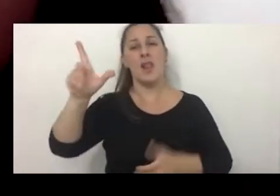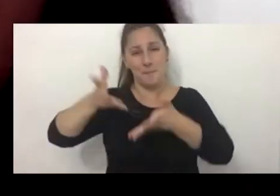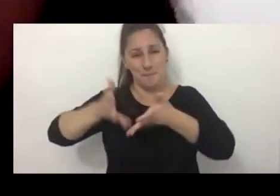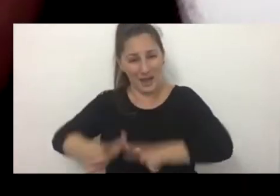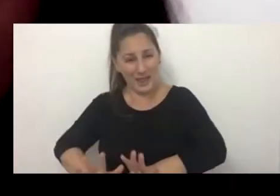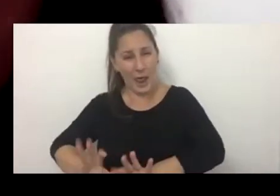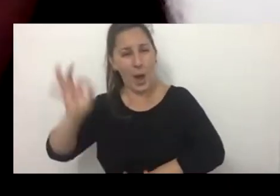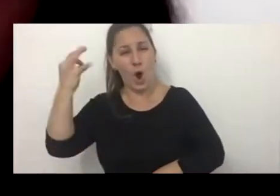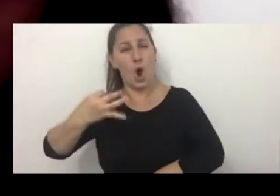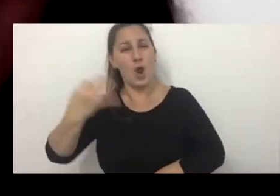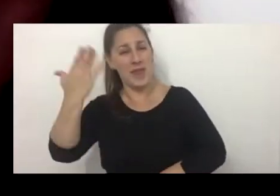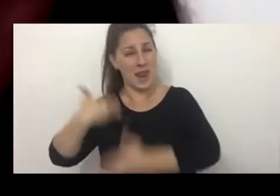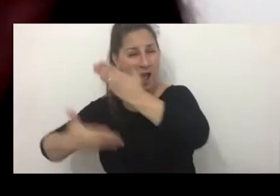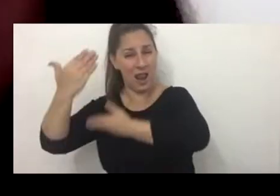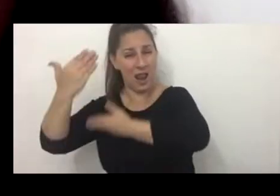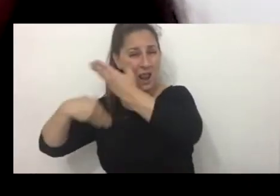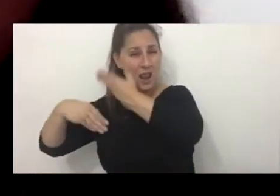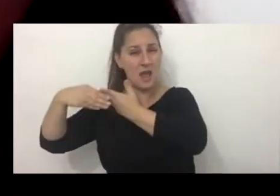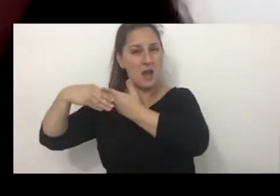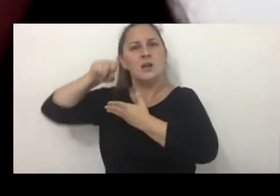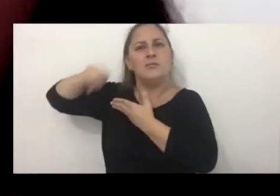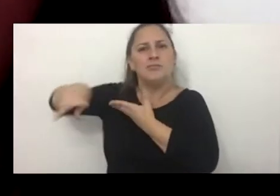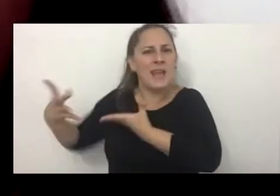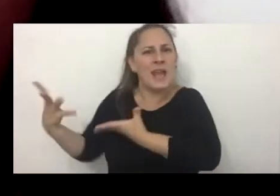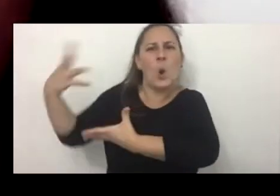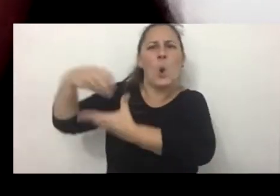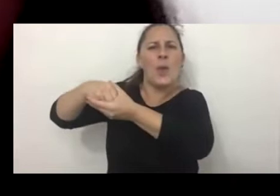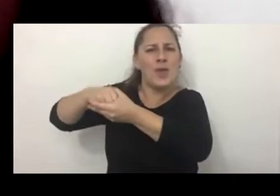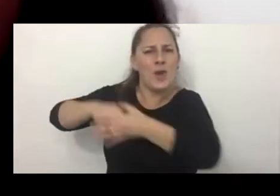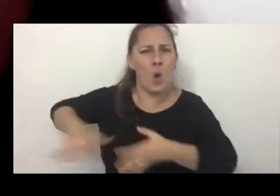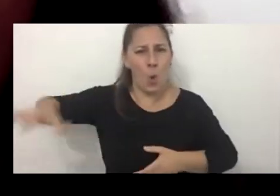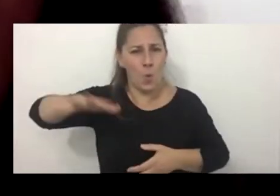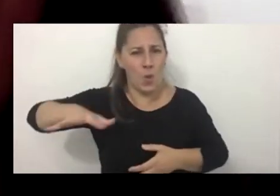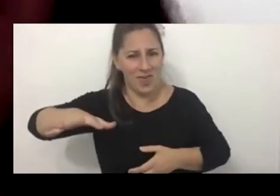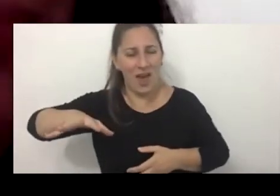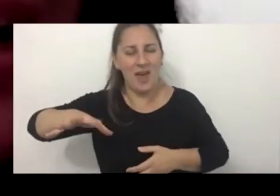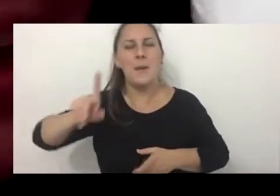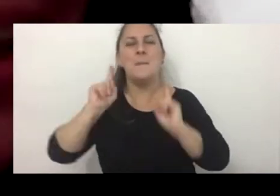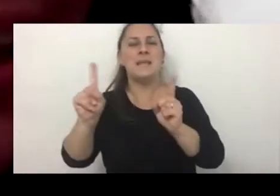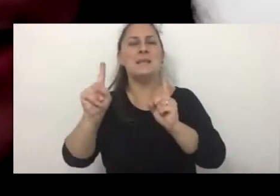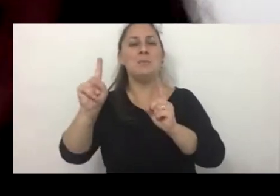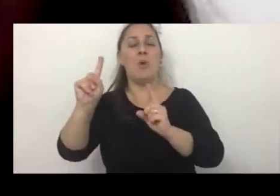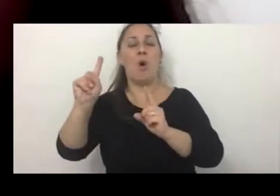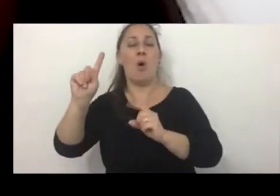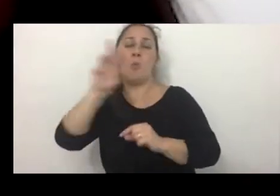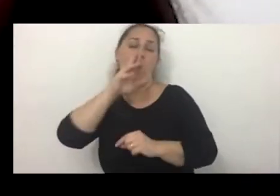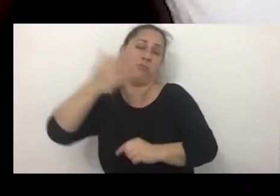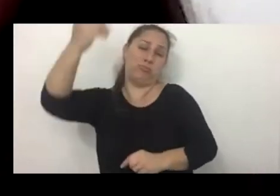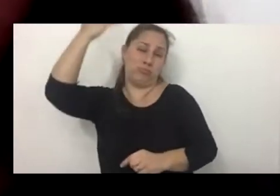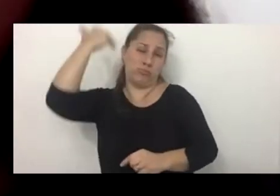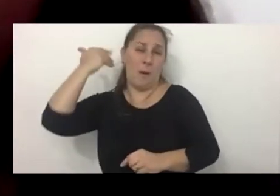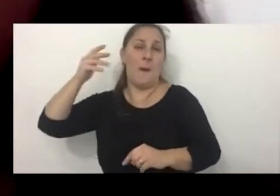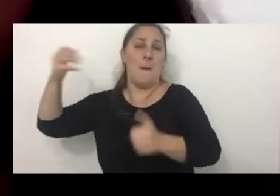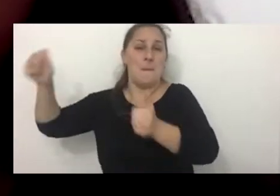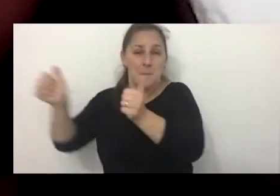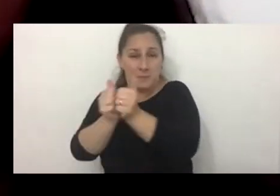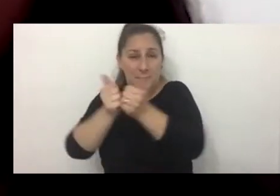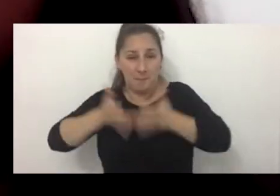como la especialista en el proceso sexual y reproductivo normal de la mujer. Pero